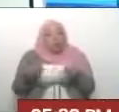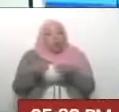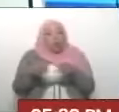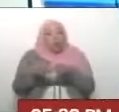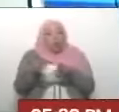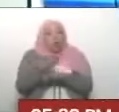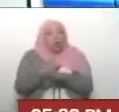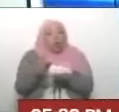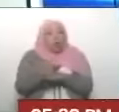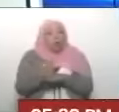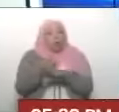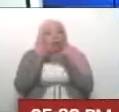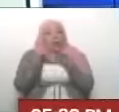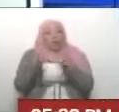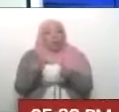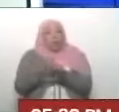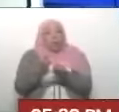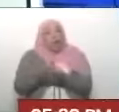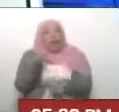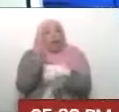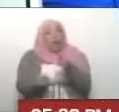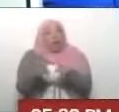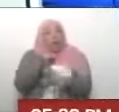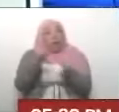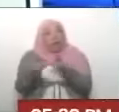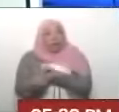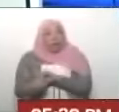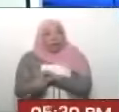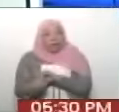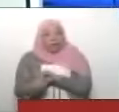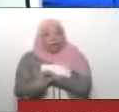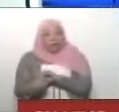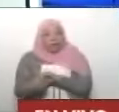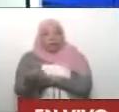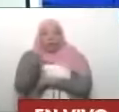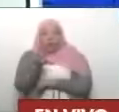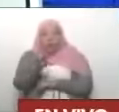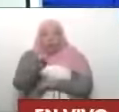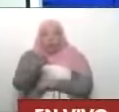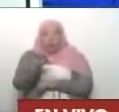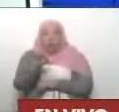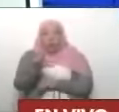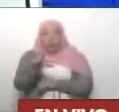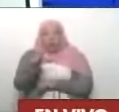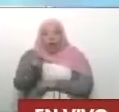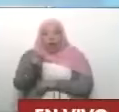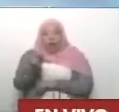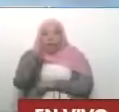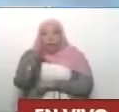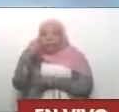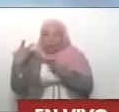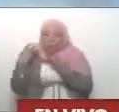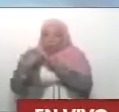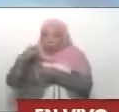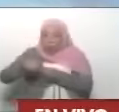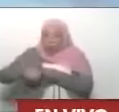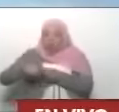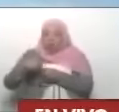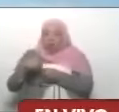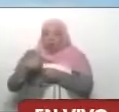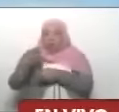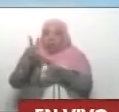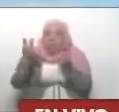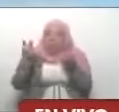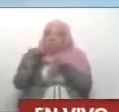gobierno. He decidido hacer algunos cambios. Uno de ellos es Wilber Náez, que nos acompaña, está acá en el estudio, nuevo